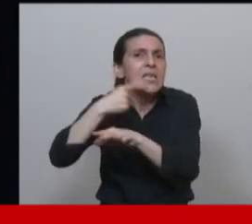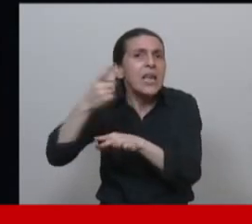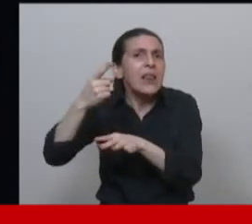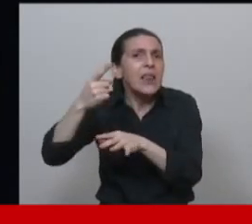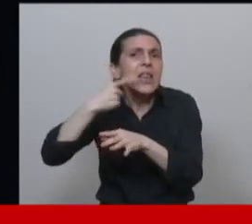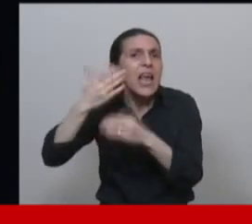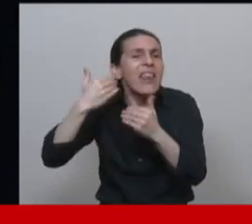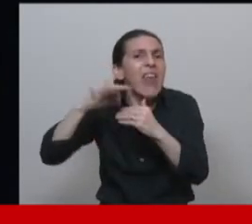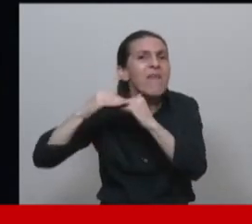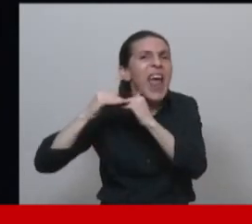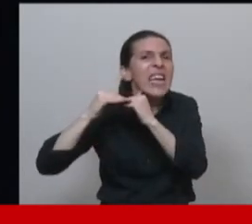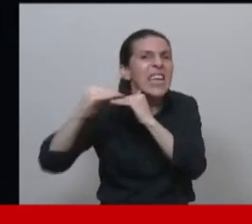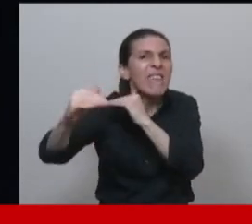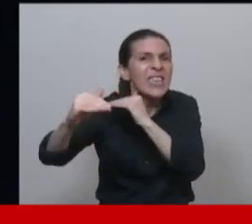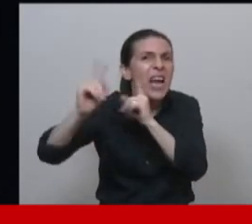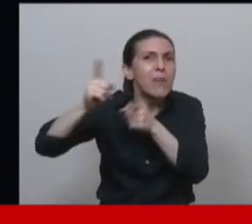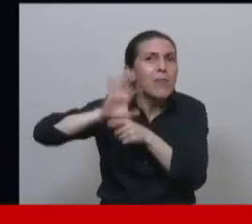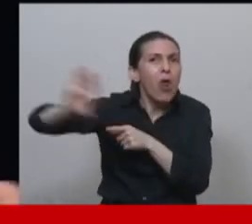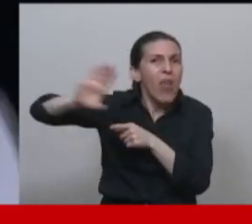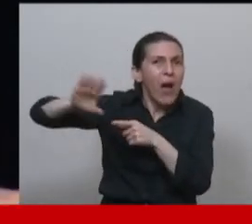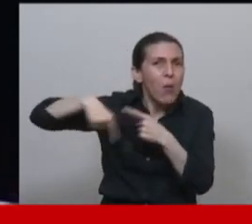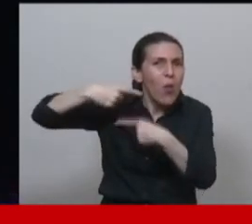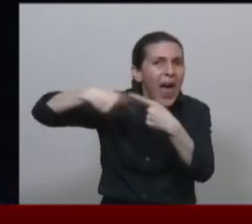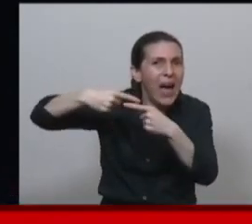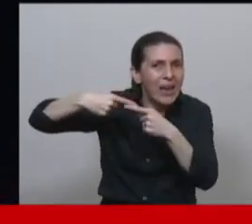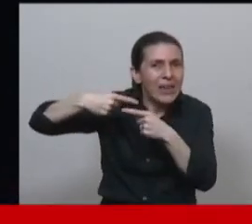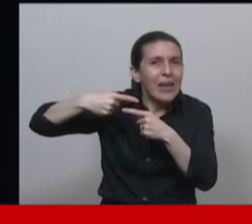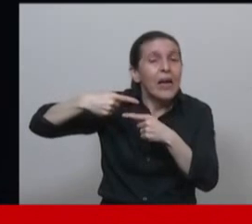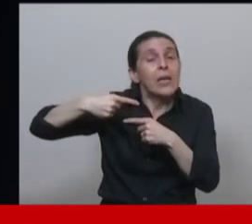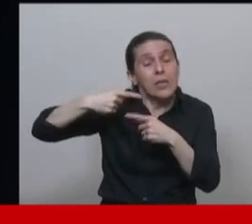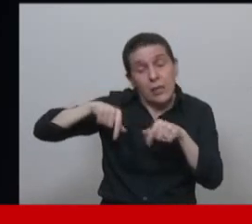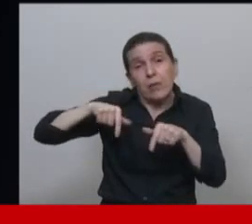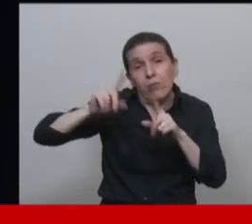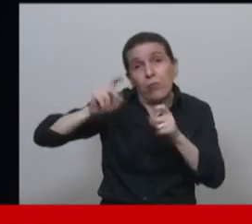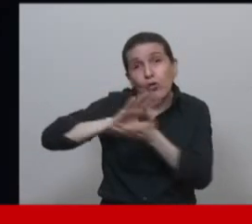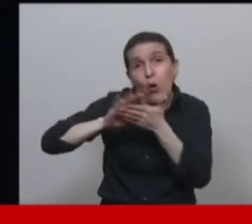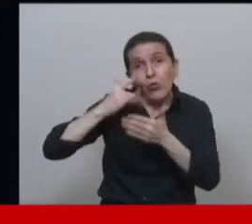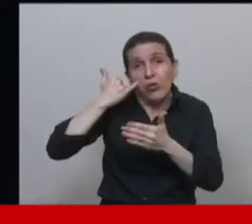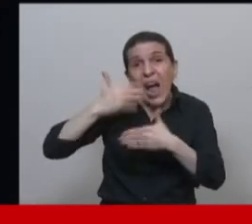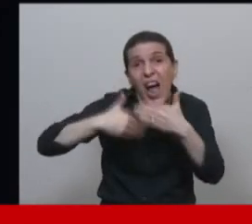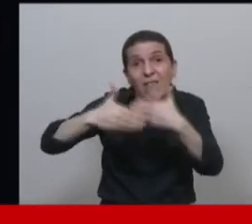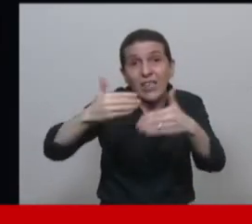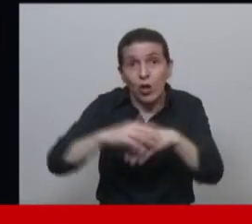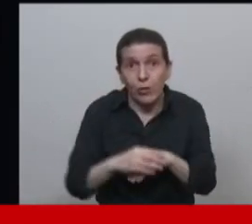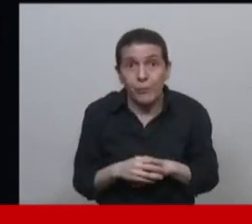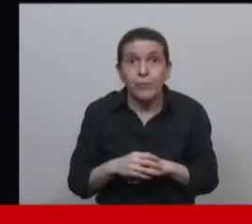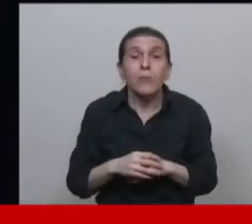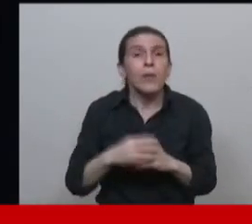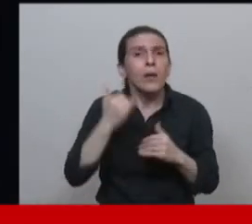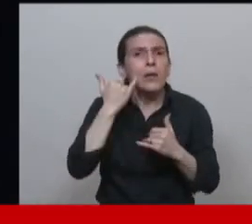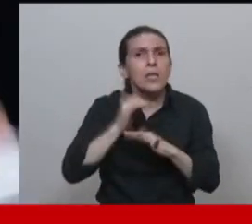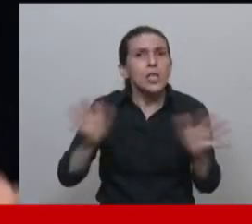esté estabilizado, y eso es algo en lo que se ha avanzado muy positivamente. De modo que se han